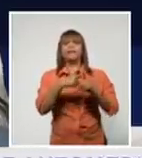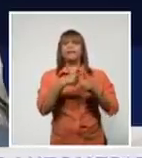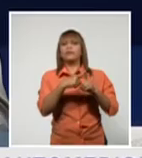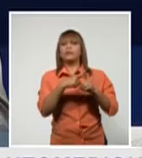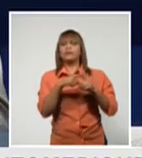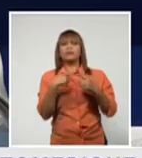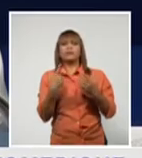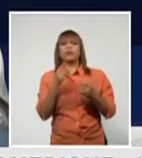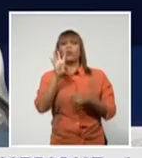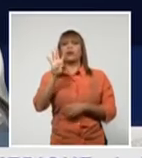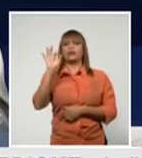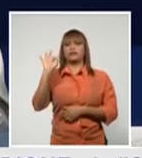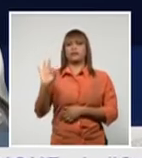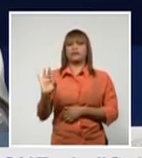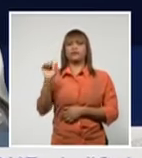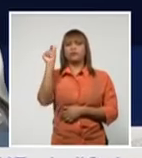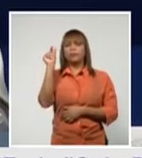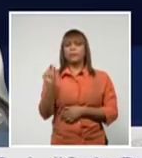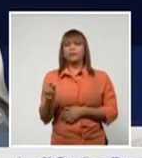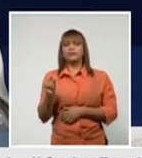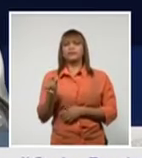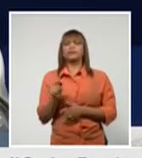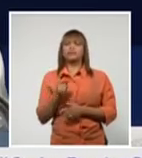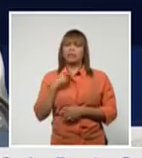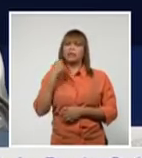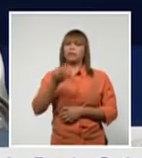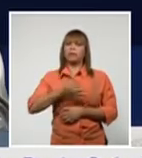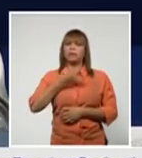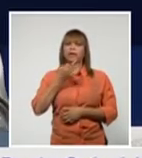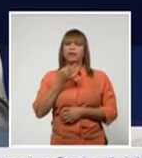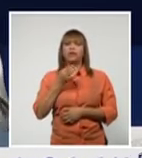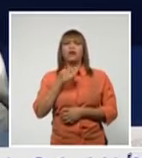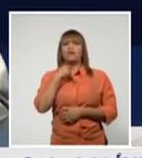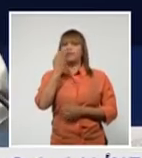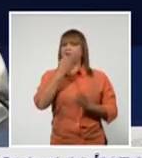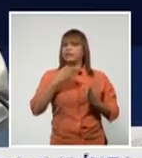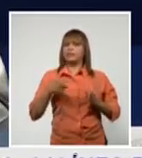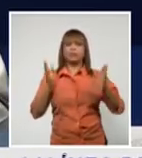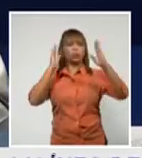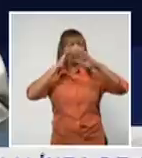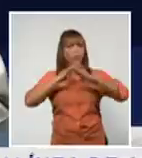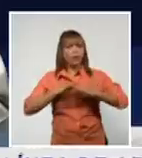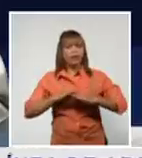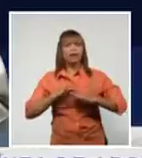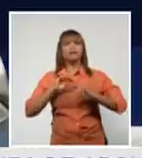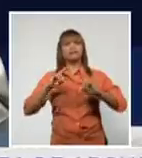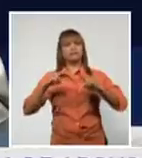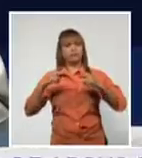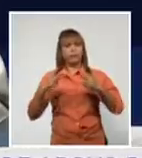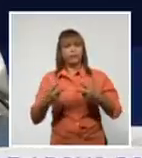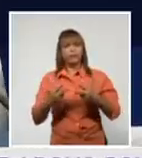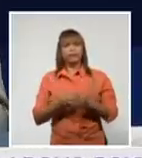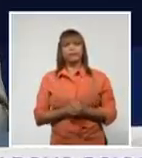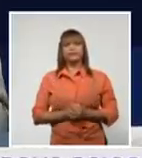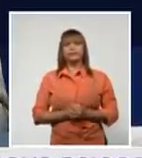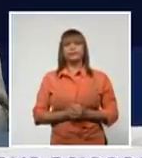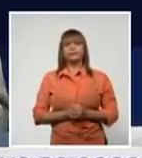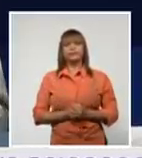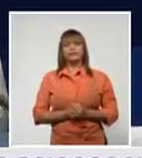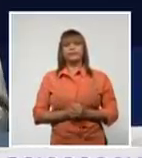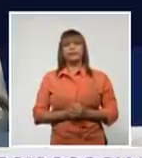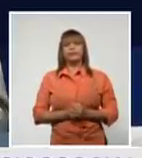48 personas. Como ya hemos dicho, no tenemos ningún fallecido y trabajamos